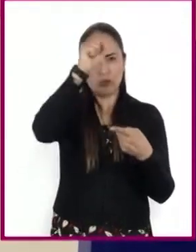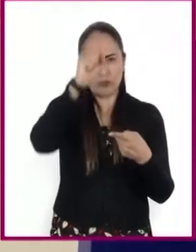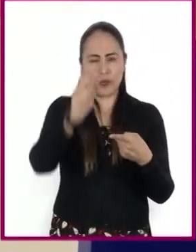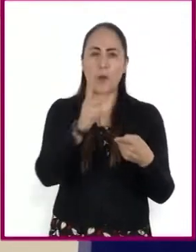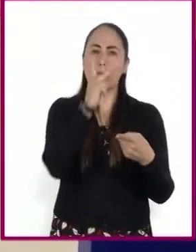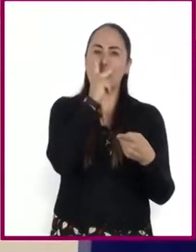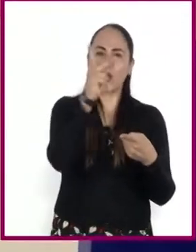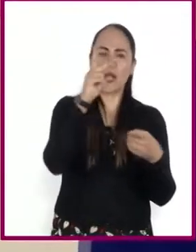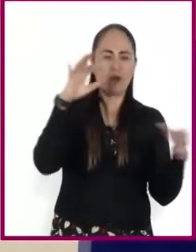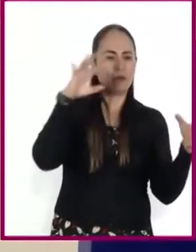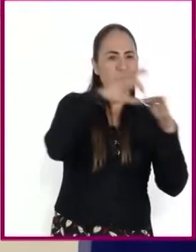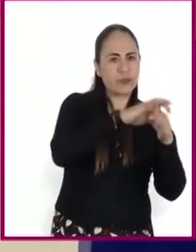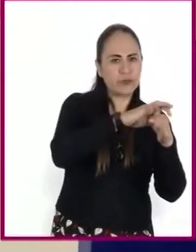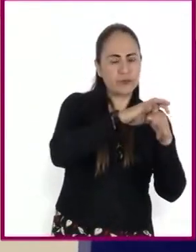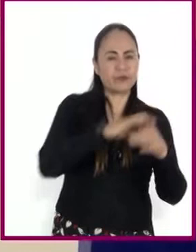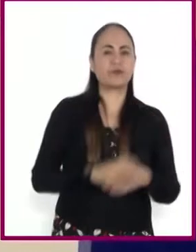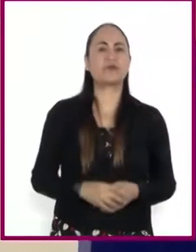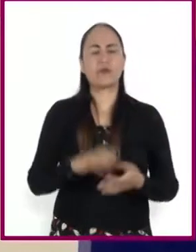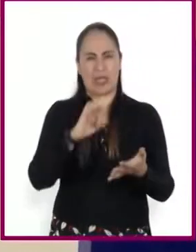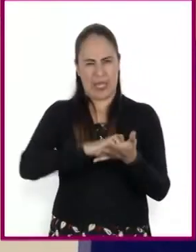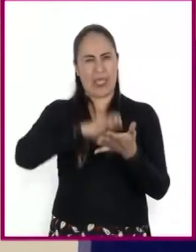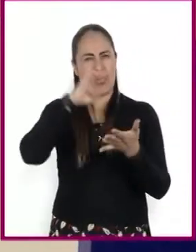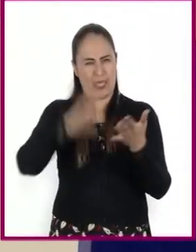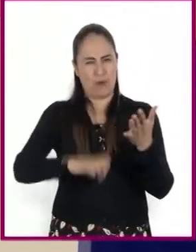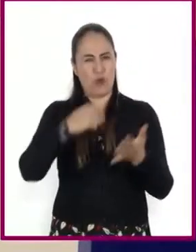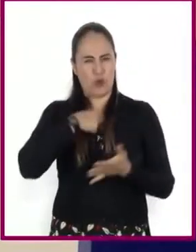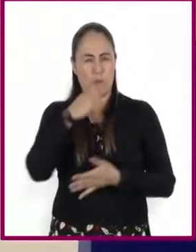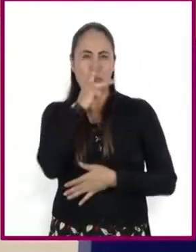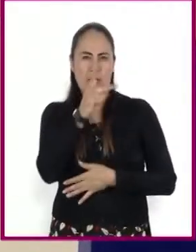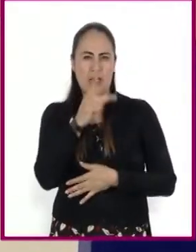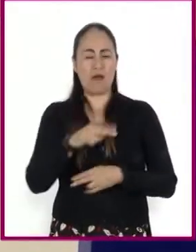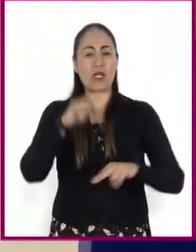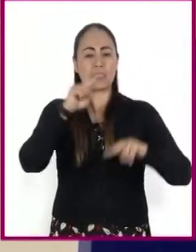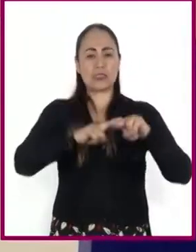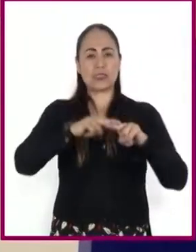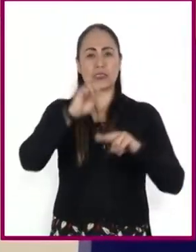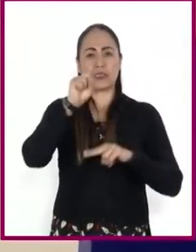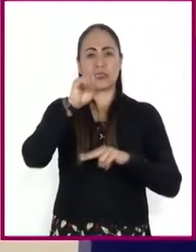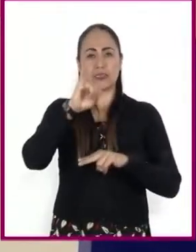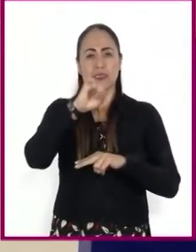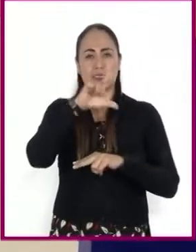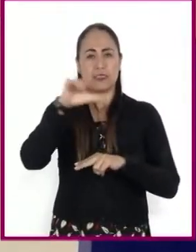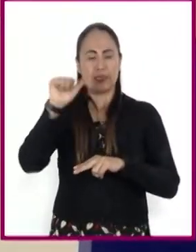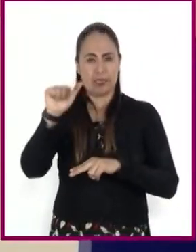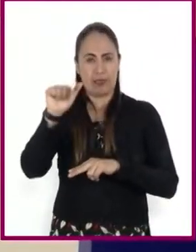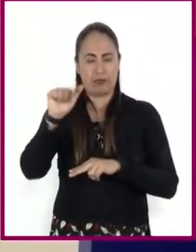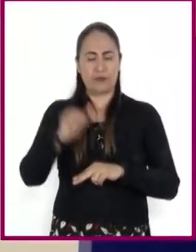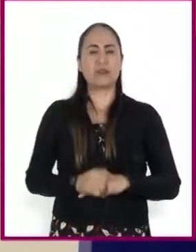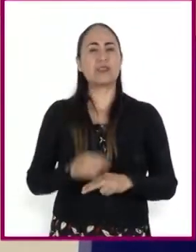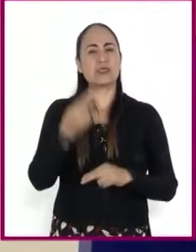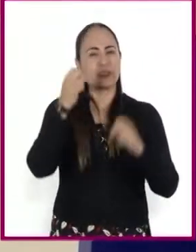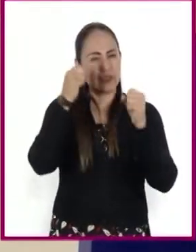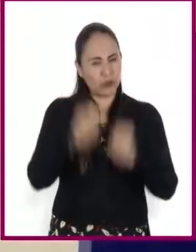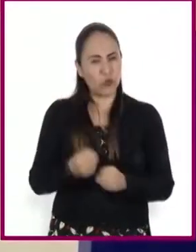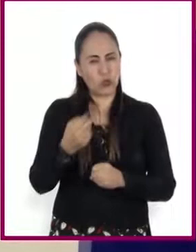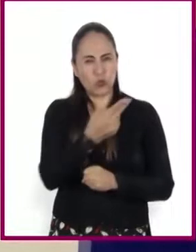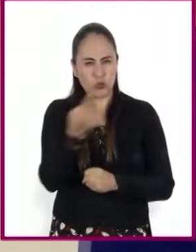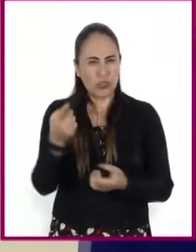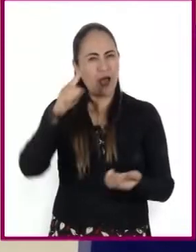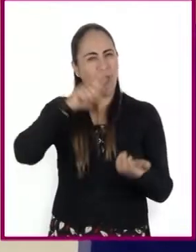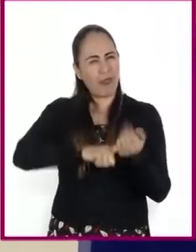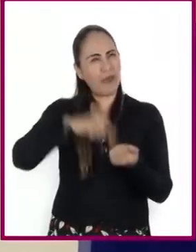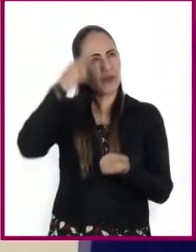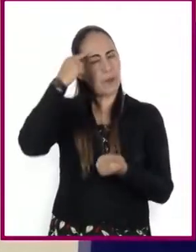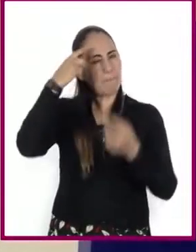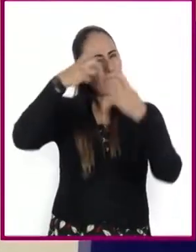palabra. Por ejemplo, voy a decir una palabra, silla. Estoy segura de que en la mente de cada uno de ustedes